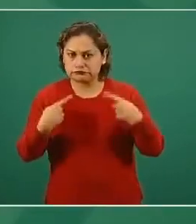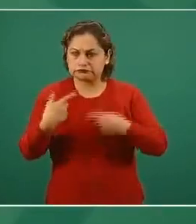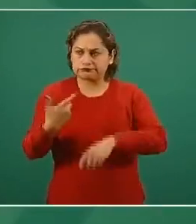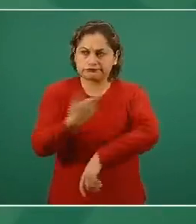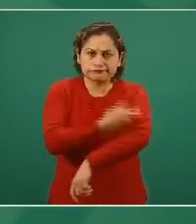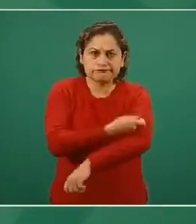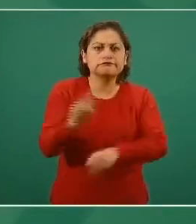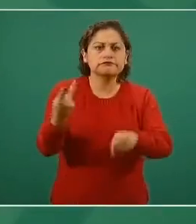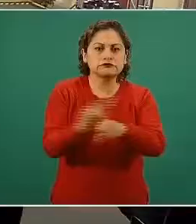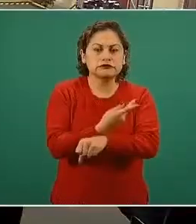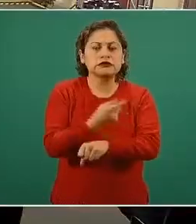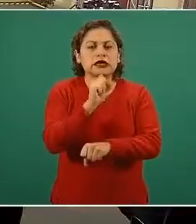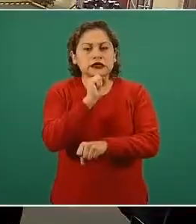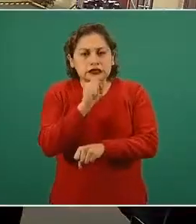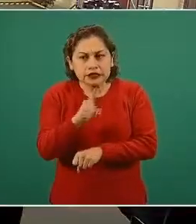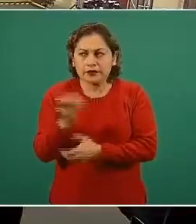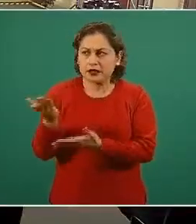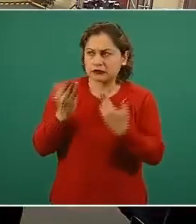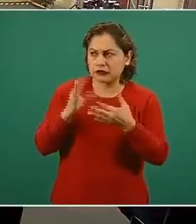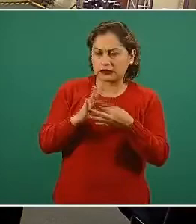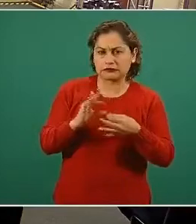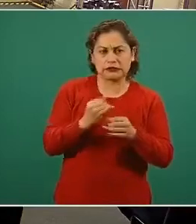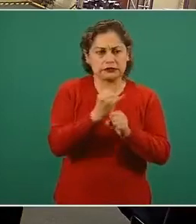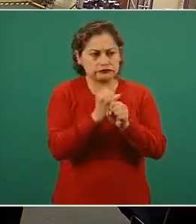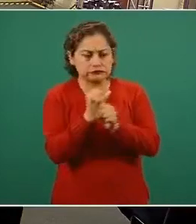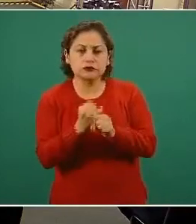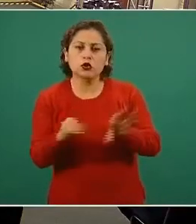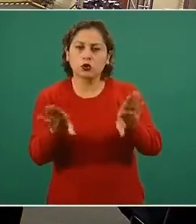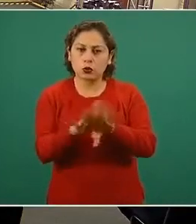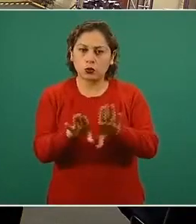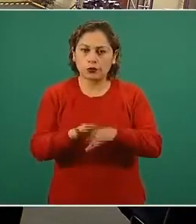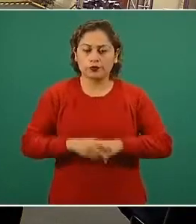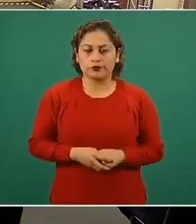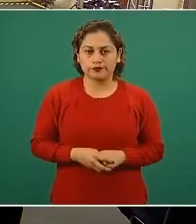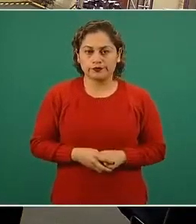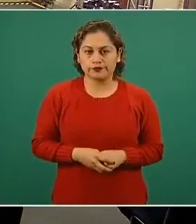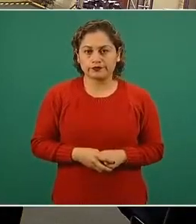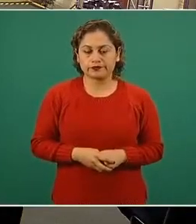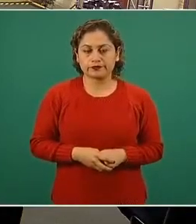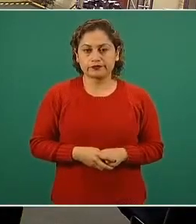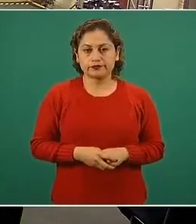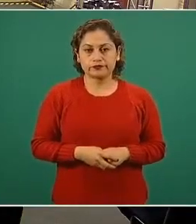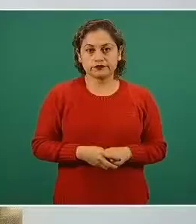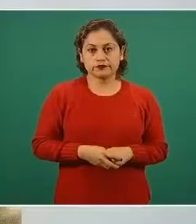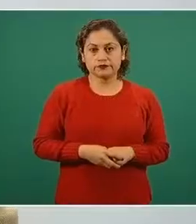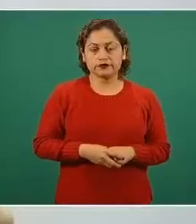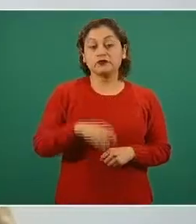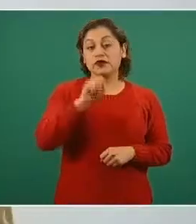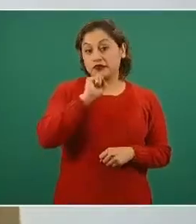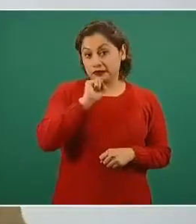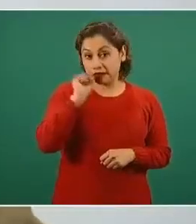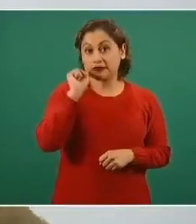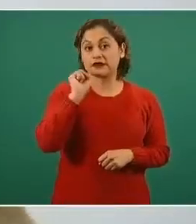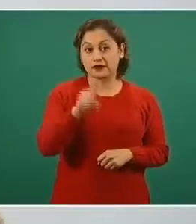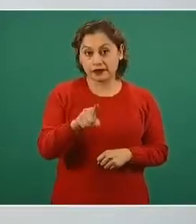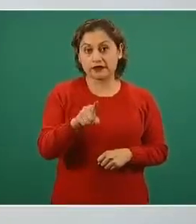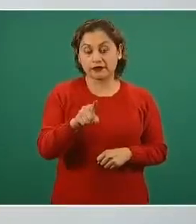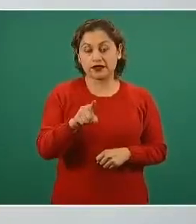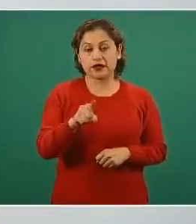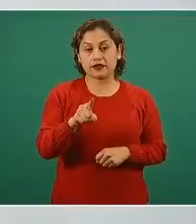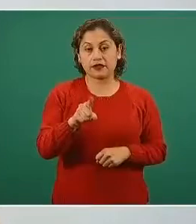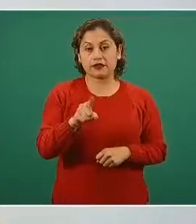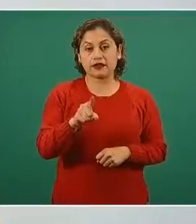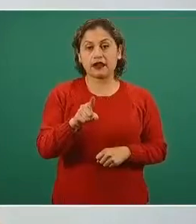está estudiando este tipo de eventos. Y también un poco por petición también desde la